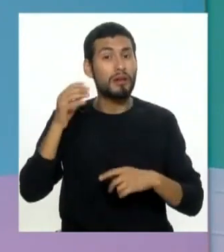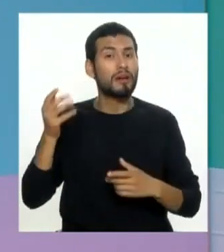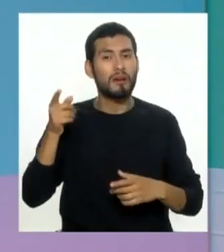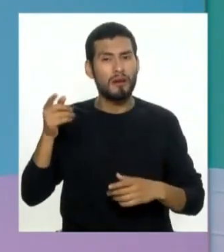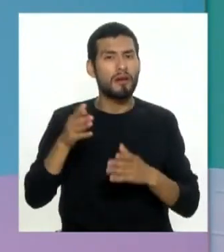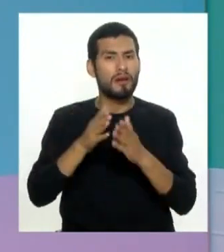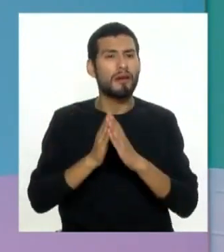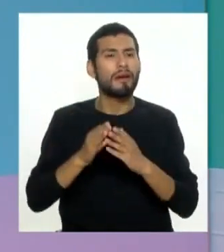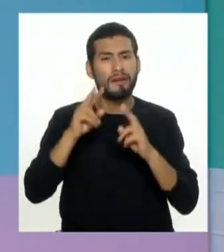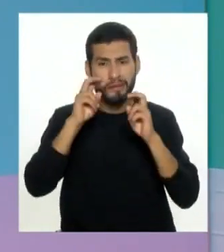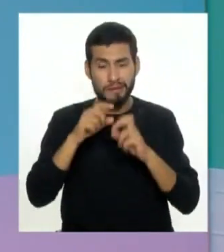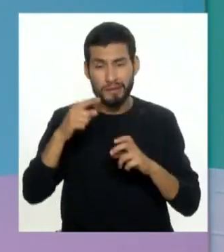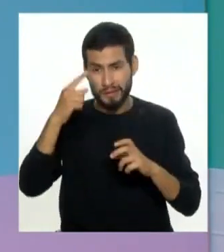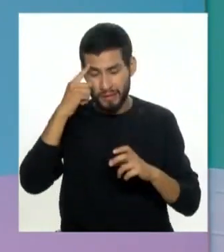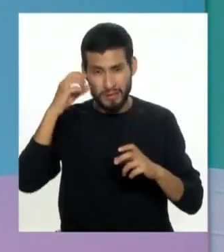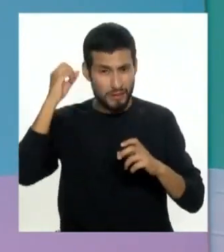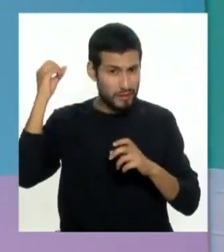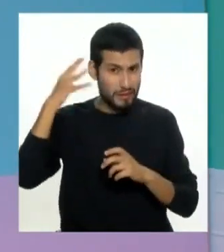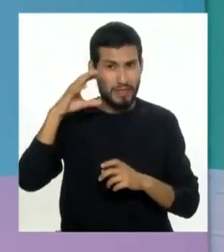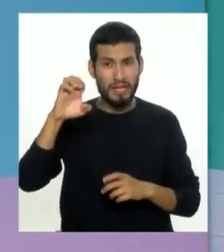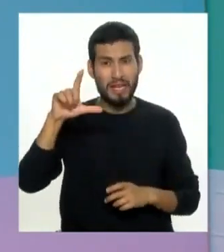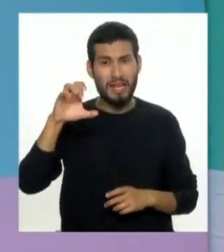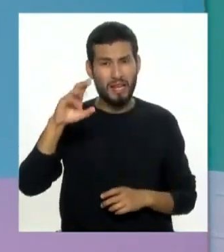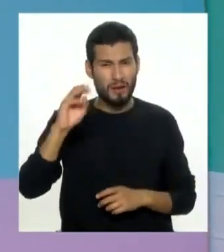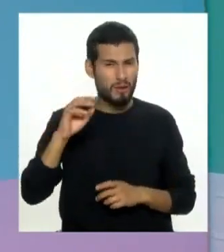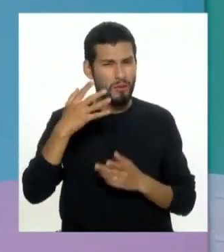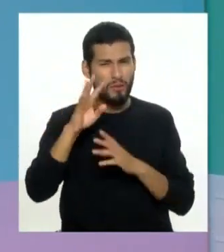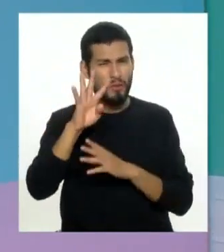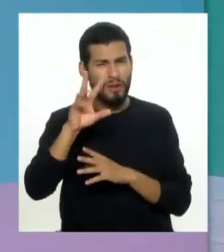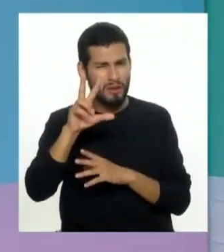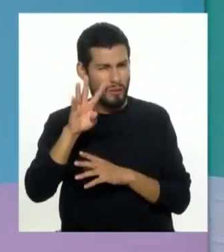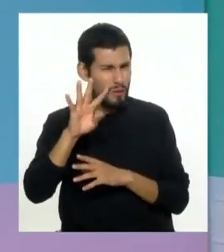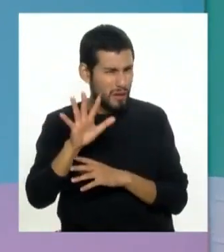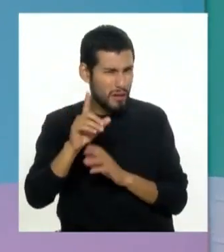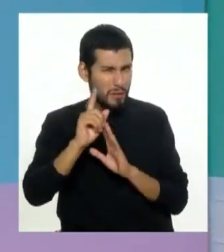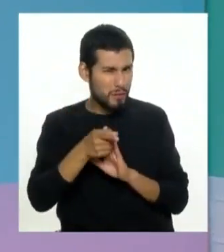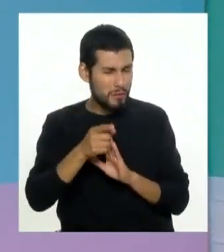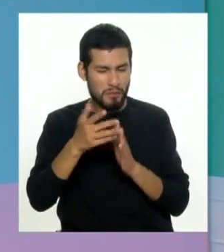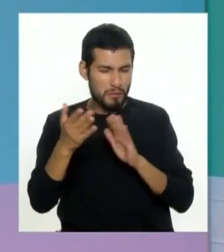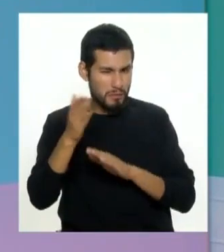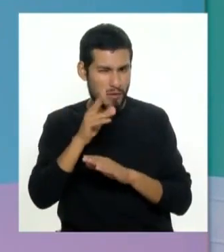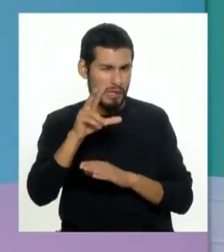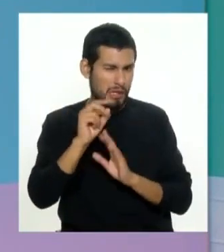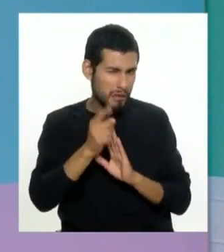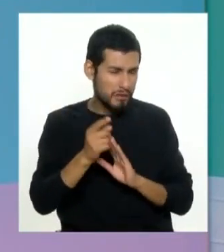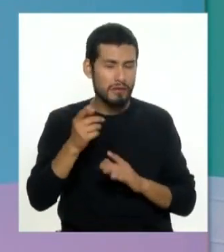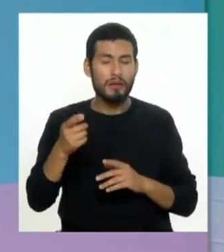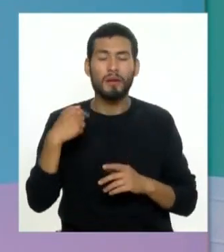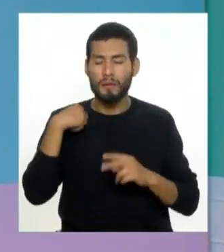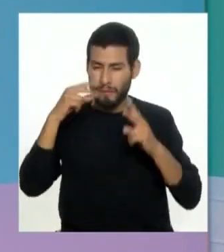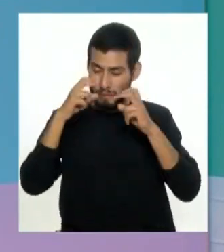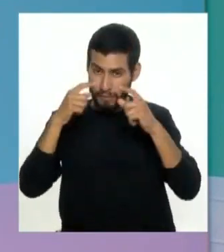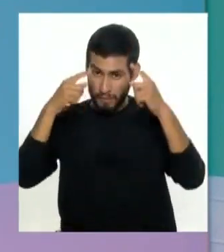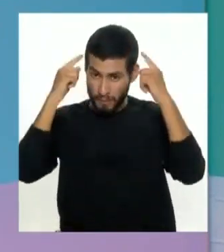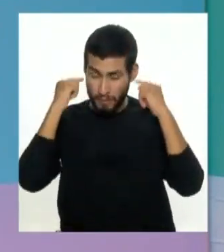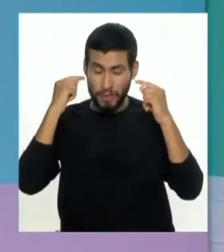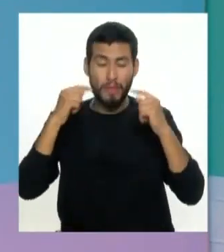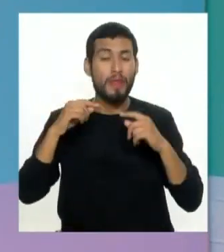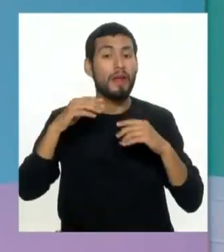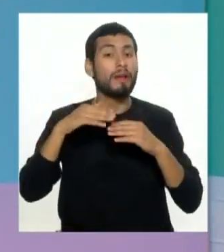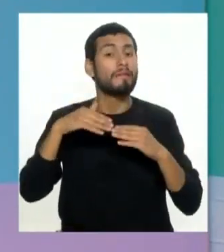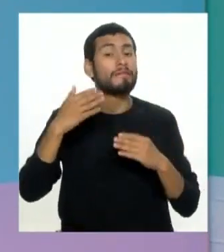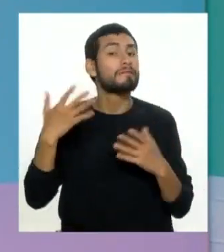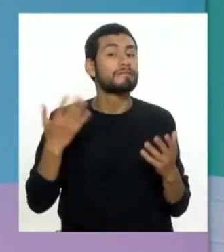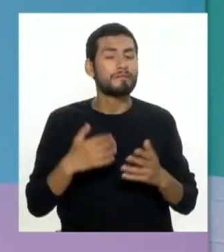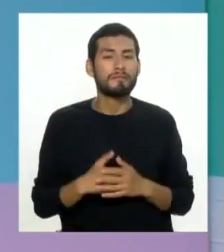le va a pedir un estudio de electroencefalografía que dura 30-45 minutos, muy importante para confirmar el tipo de epilepsia que tiene. Y